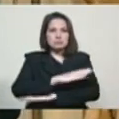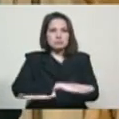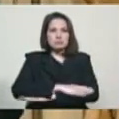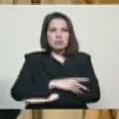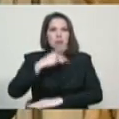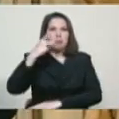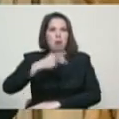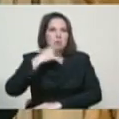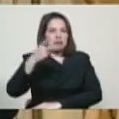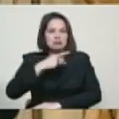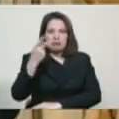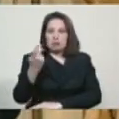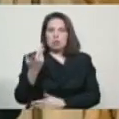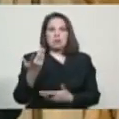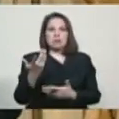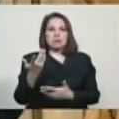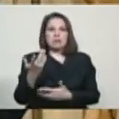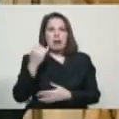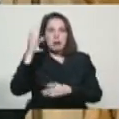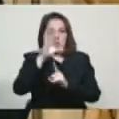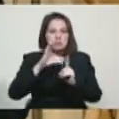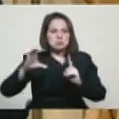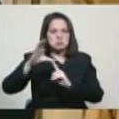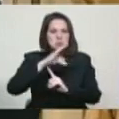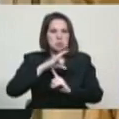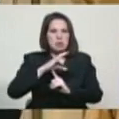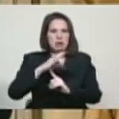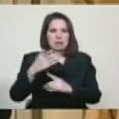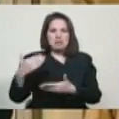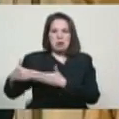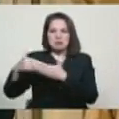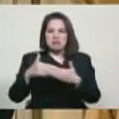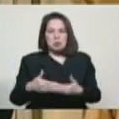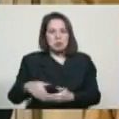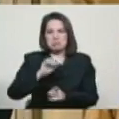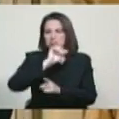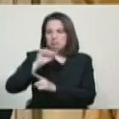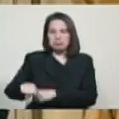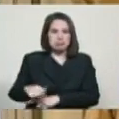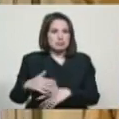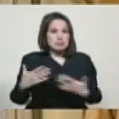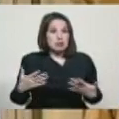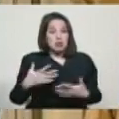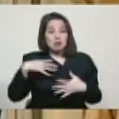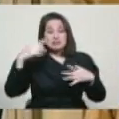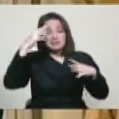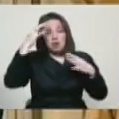de la cultura. Estoy seguro de eso.